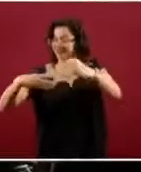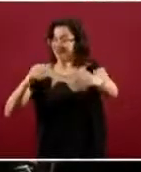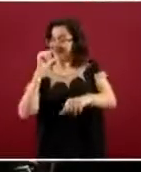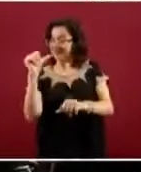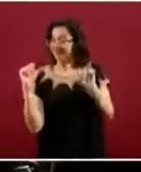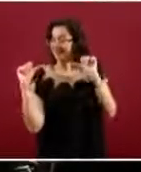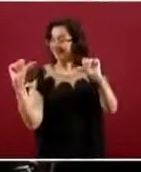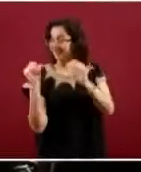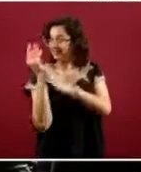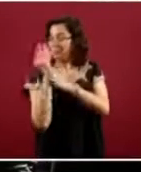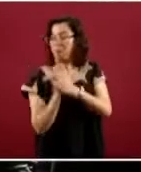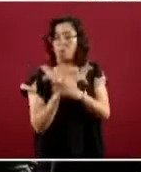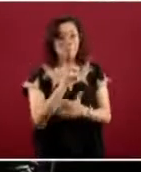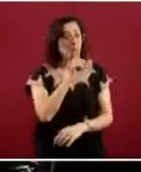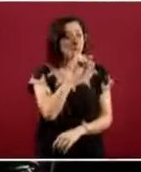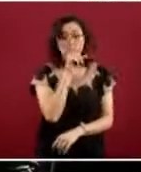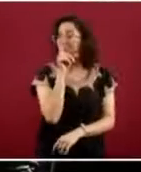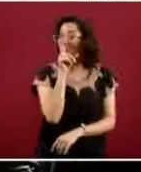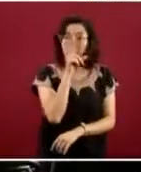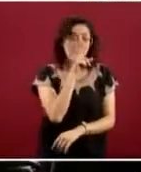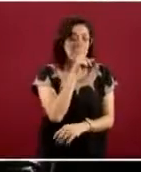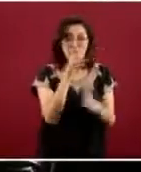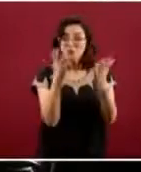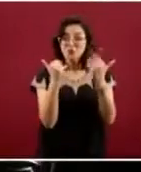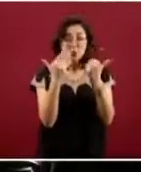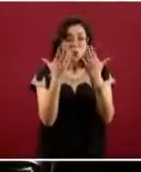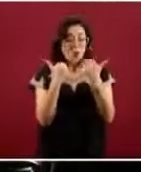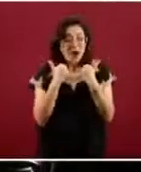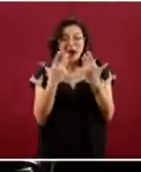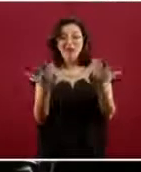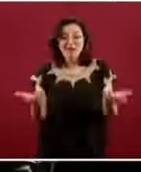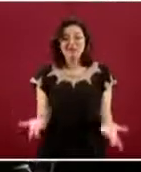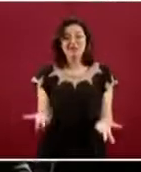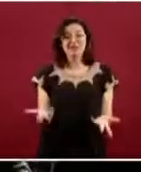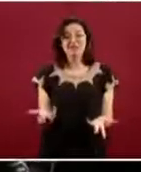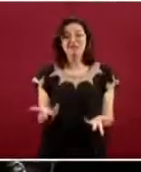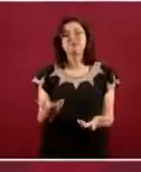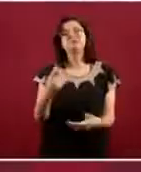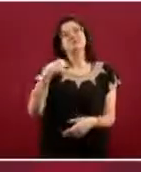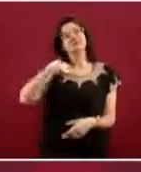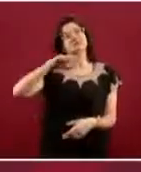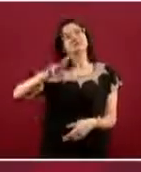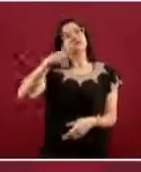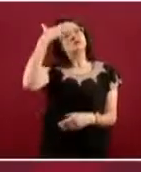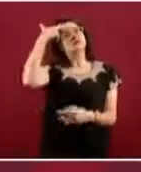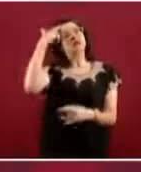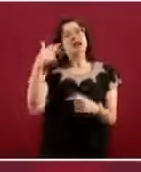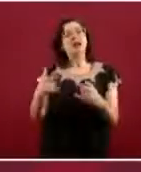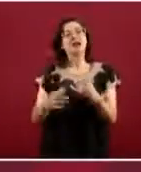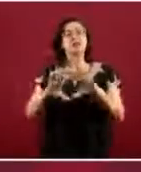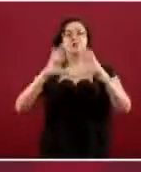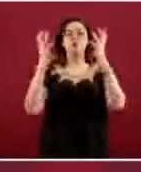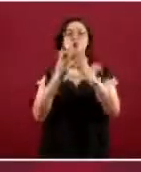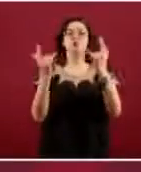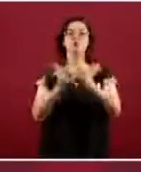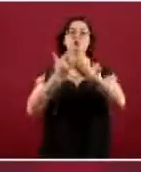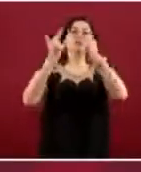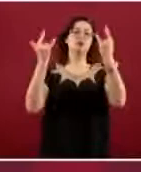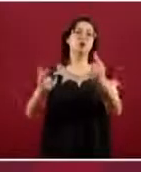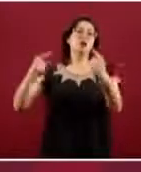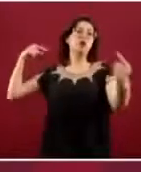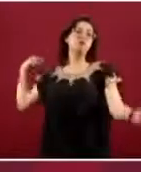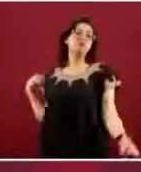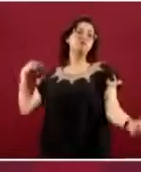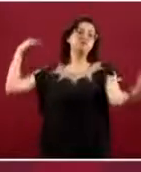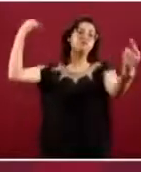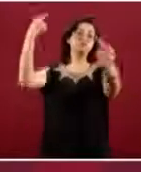utilidad. Hemos relatado en otras ocasiones que si nos remontamos a la historia de las epidemias en la era antigua